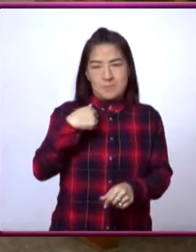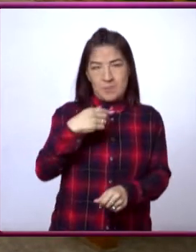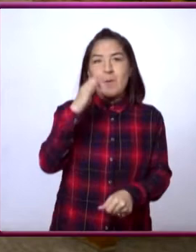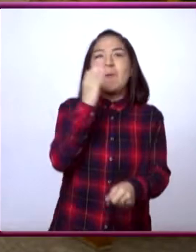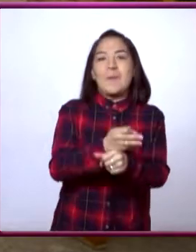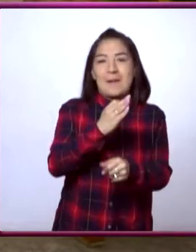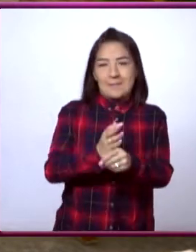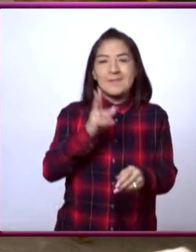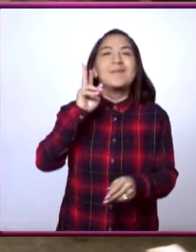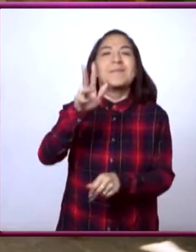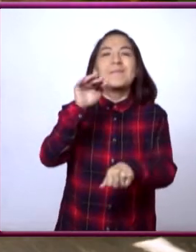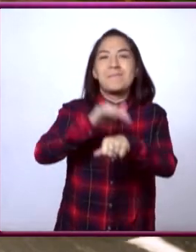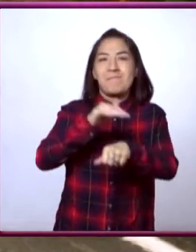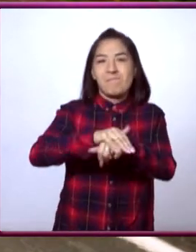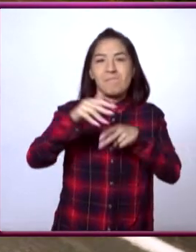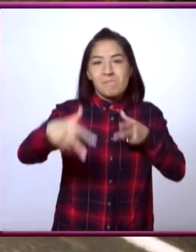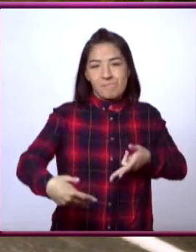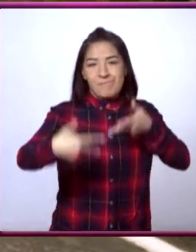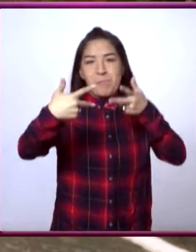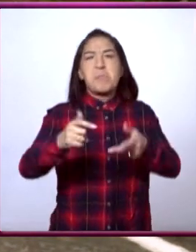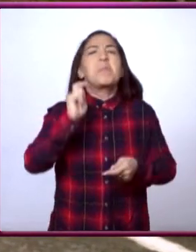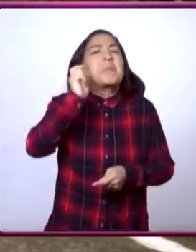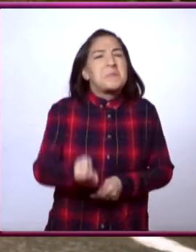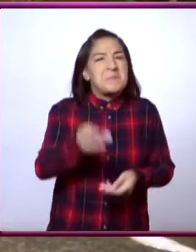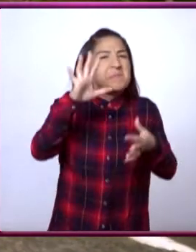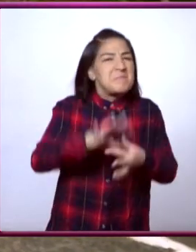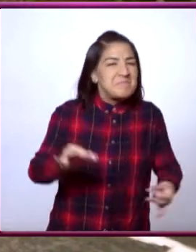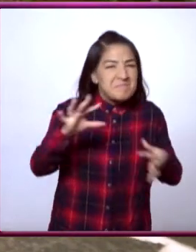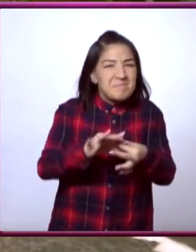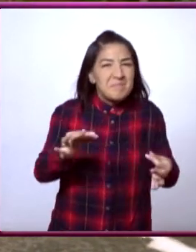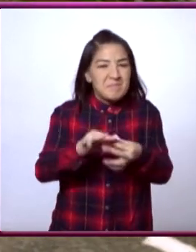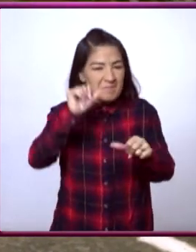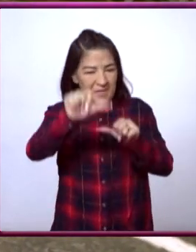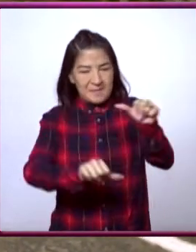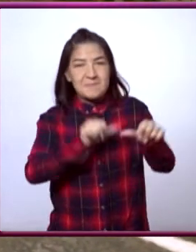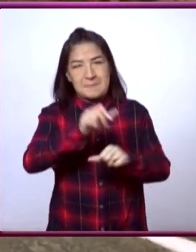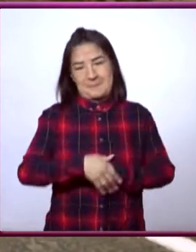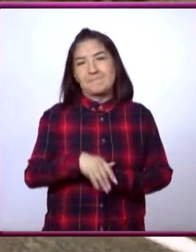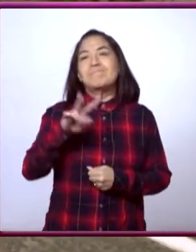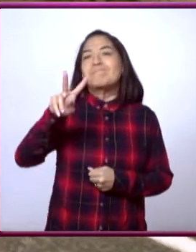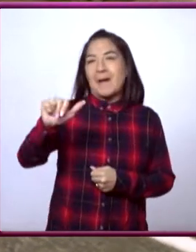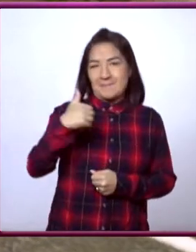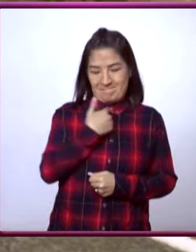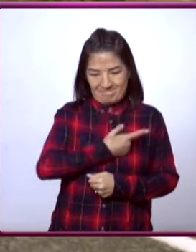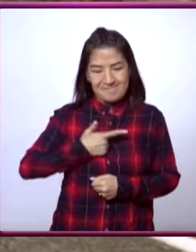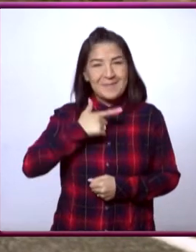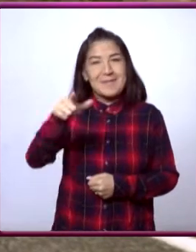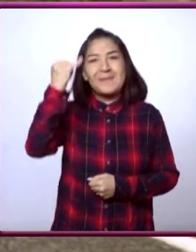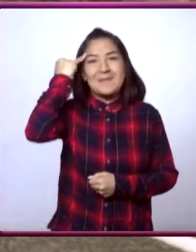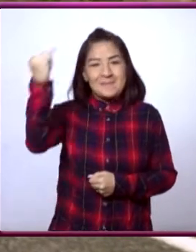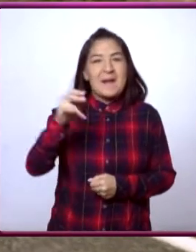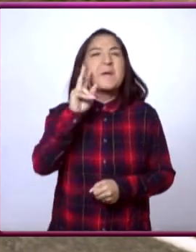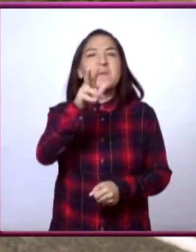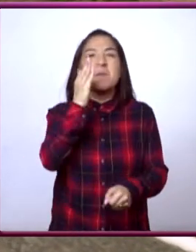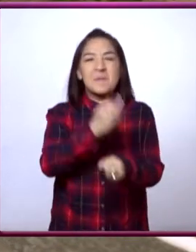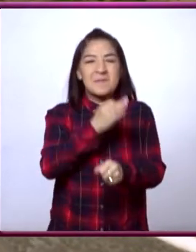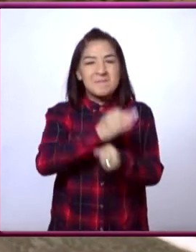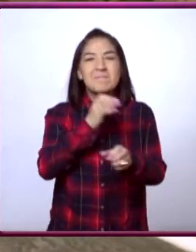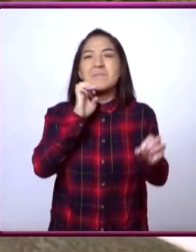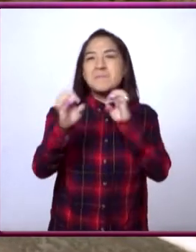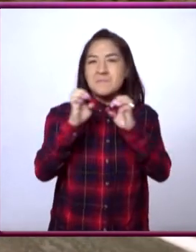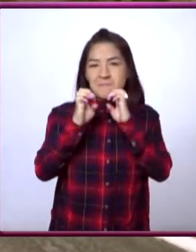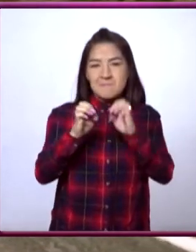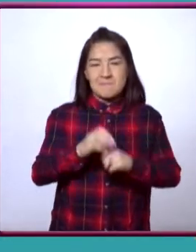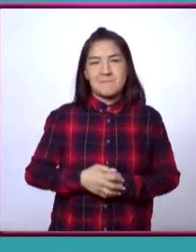que vayamos con un amigo que nos explique qué onda con el átomo y sus partículas. ¿Va? Me gusta la idea. Vamos a ver esta entrevista mientras me termino